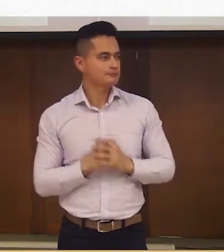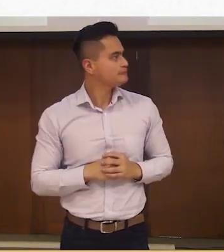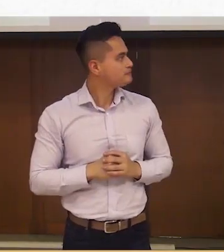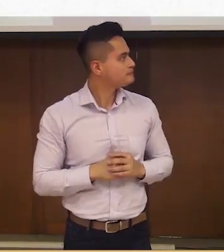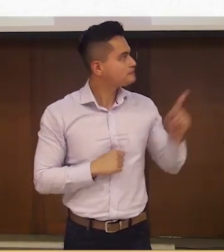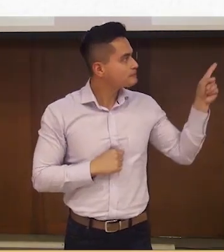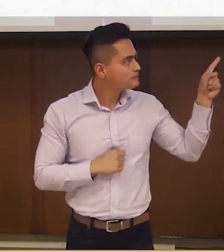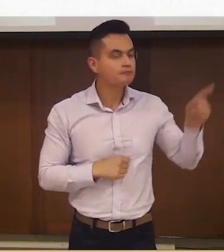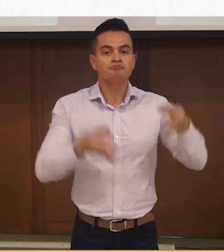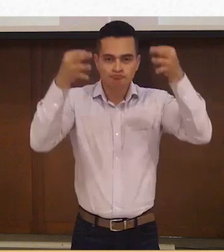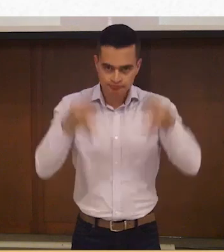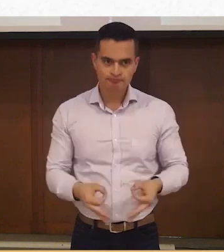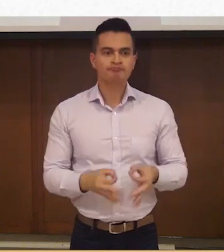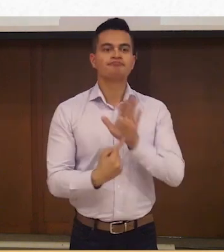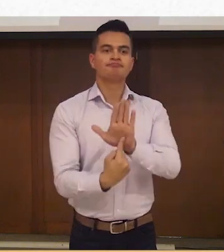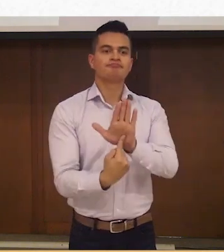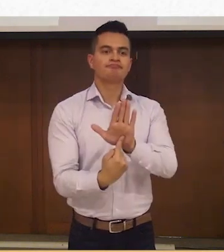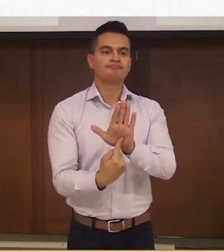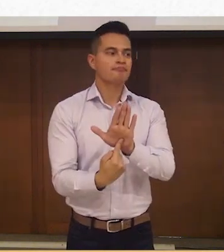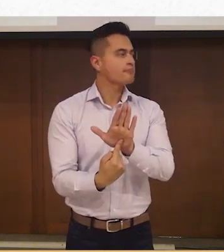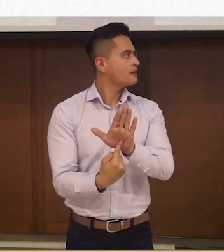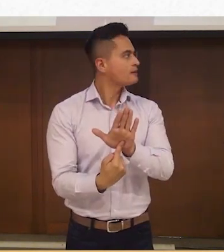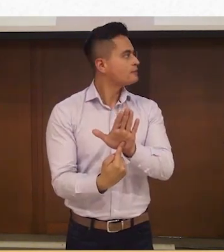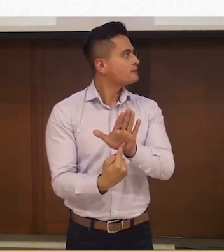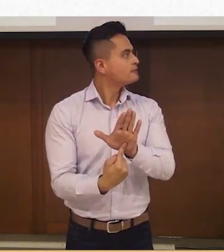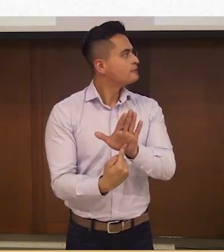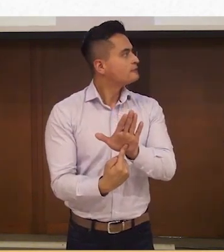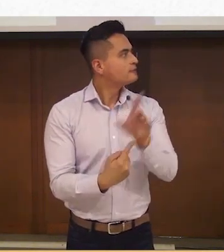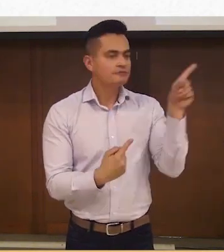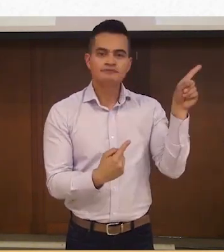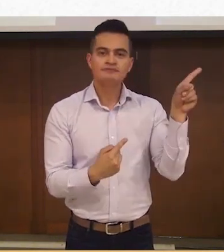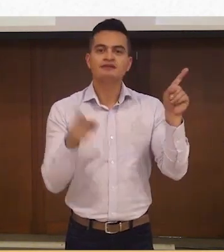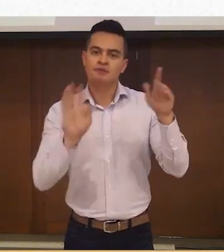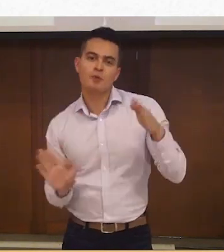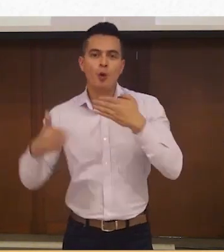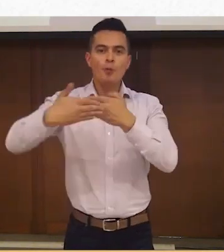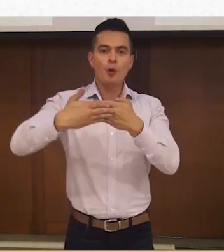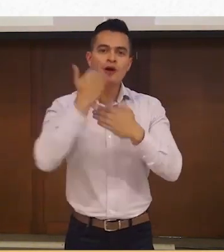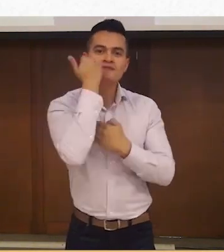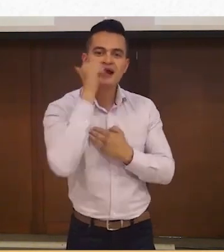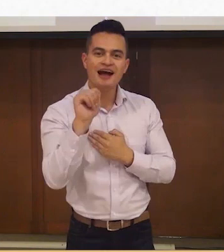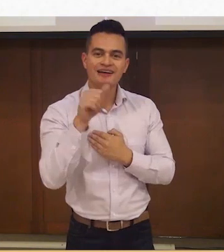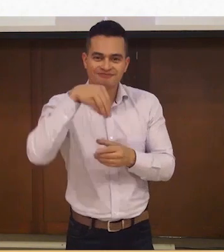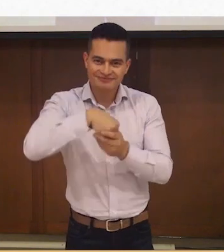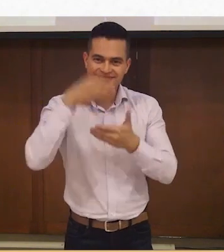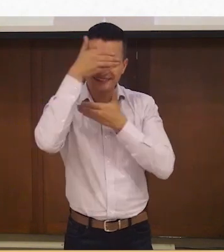Y aquí la imagen final, ¿no es cierto? Y la imagen final con la guerrillera.